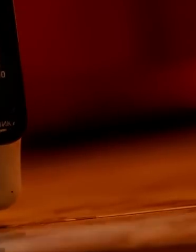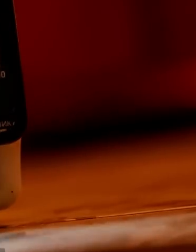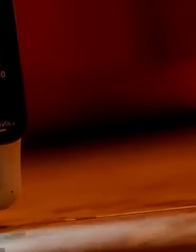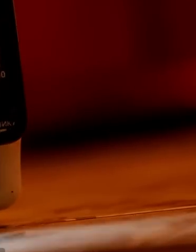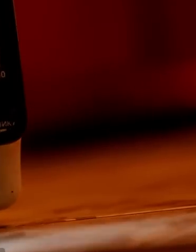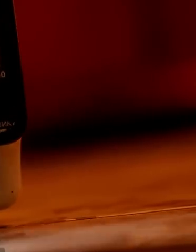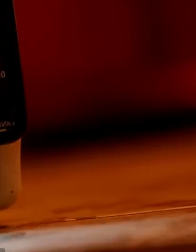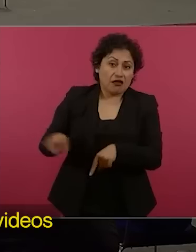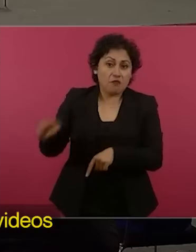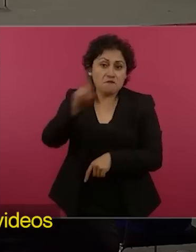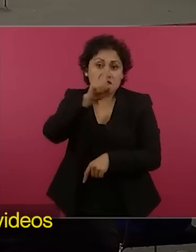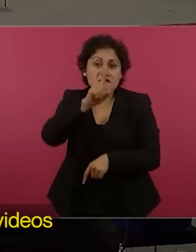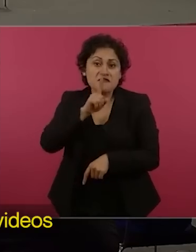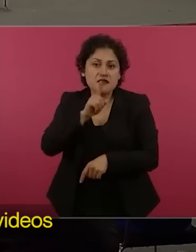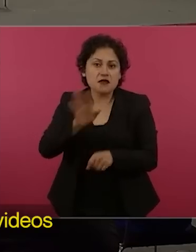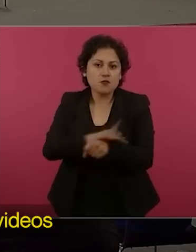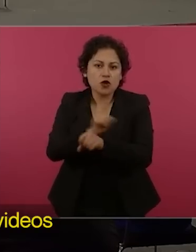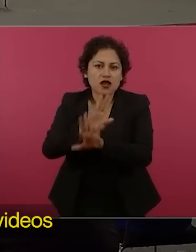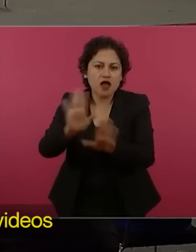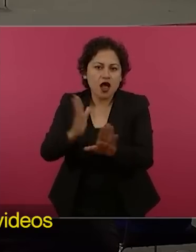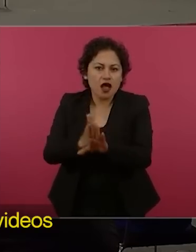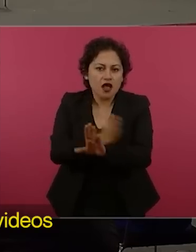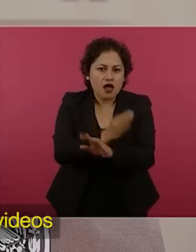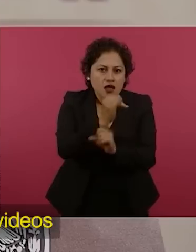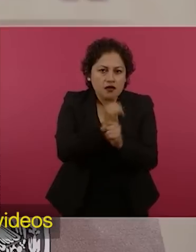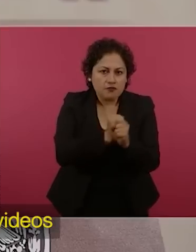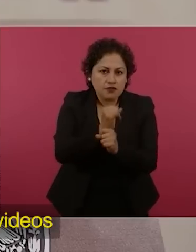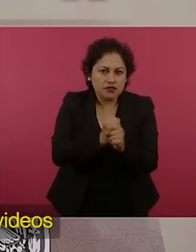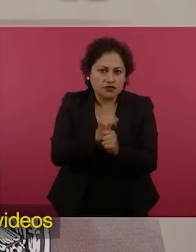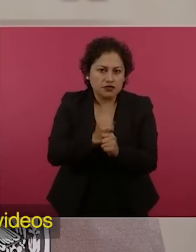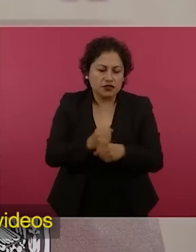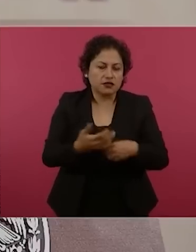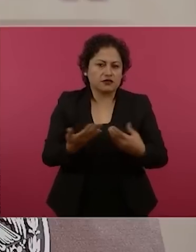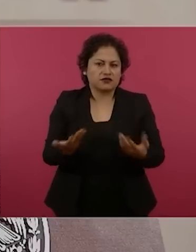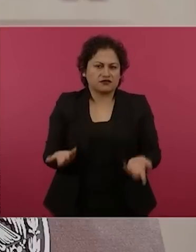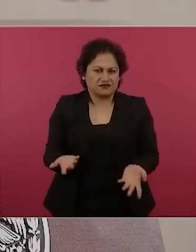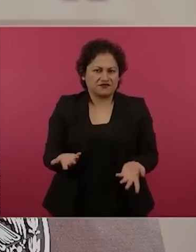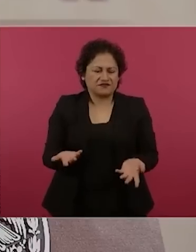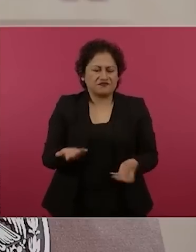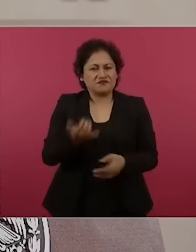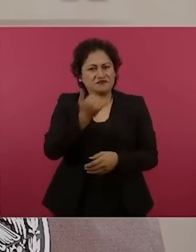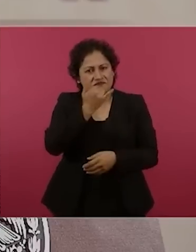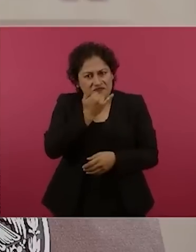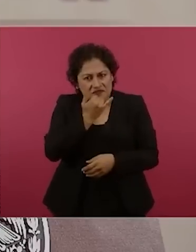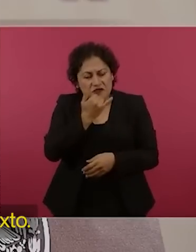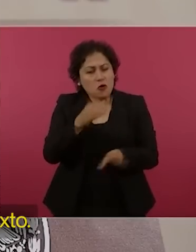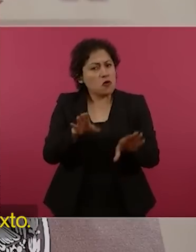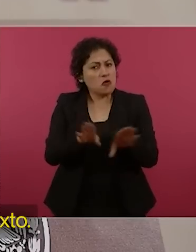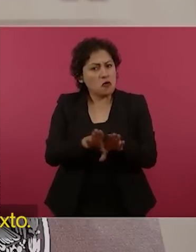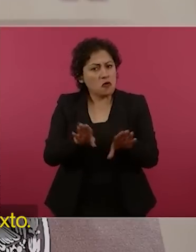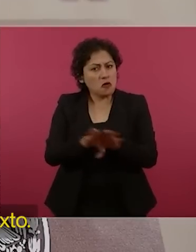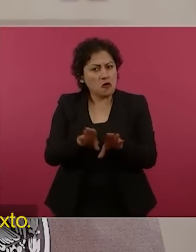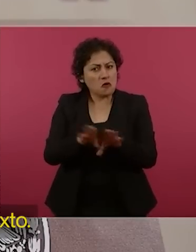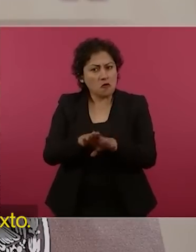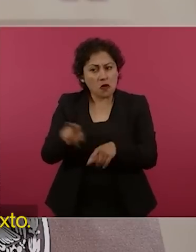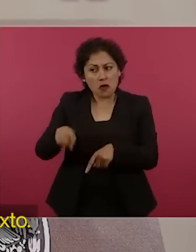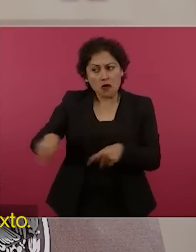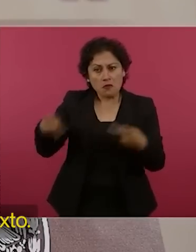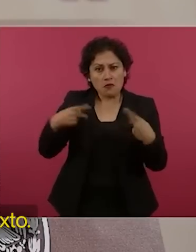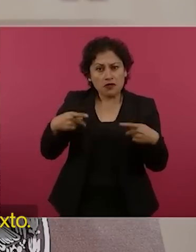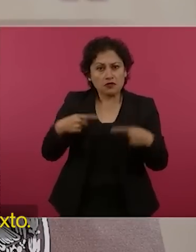bajados de las plataformas. No sabemos quiénes están interesados en bajar estos videos para que la gente no se entere de lo que